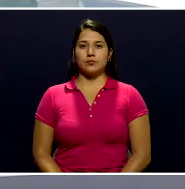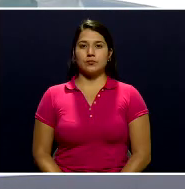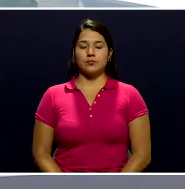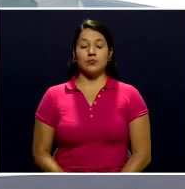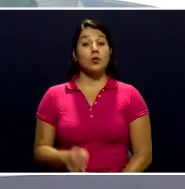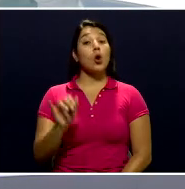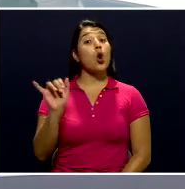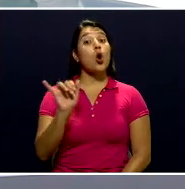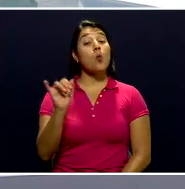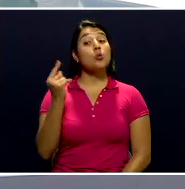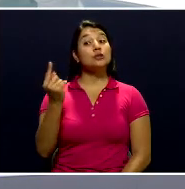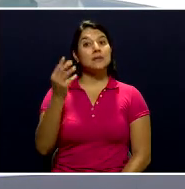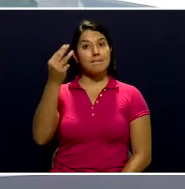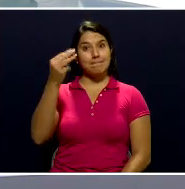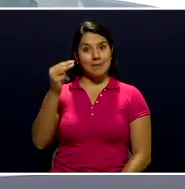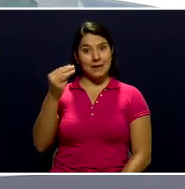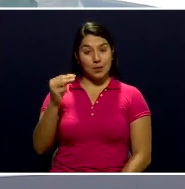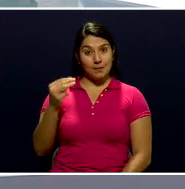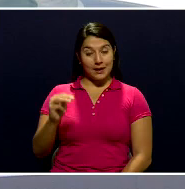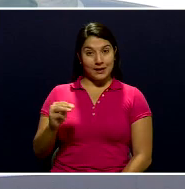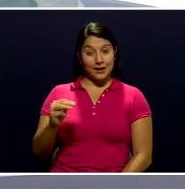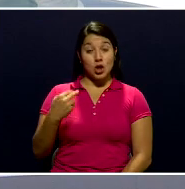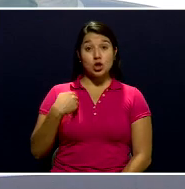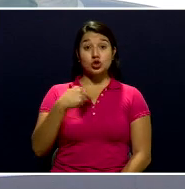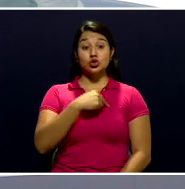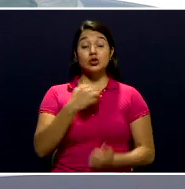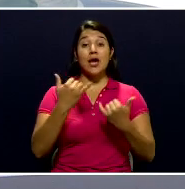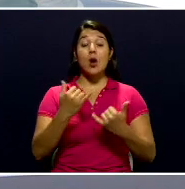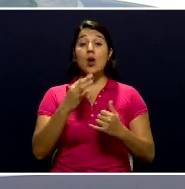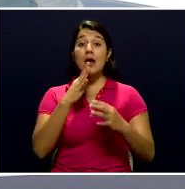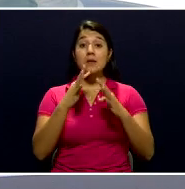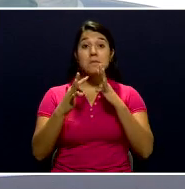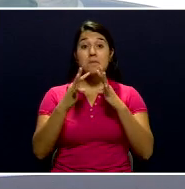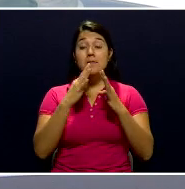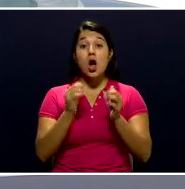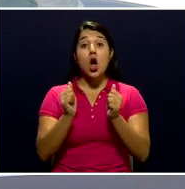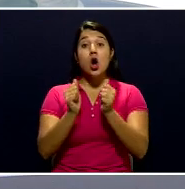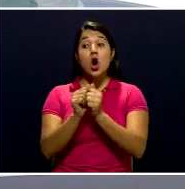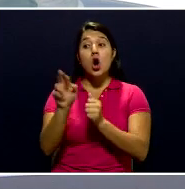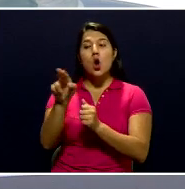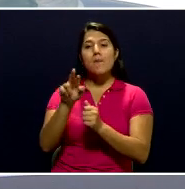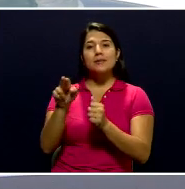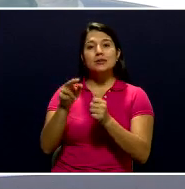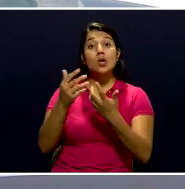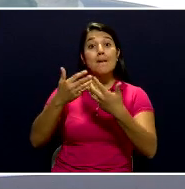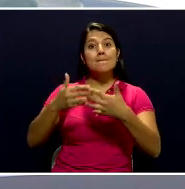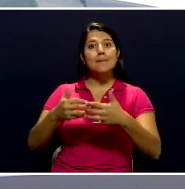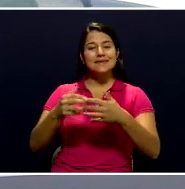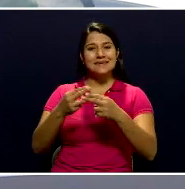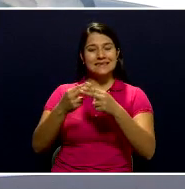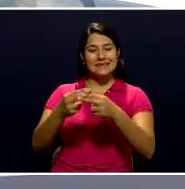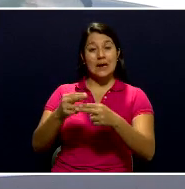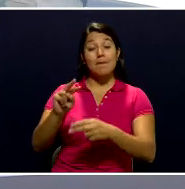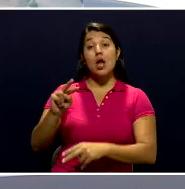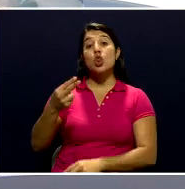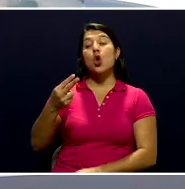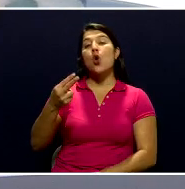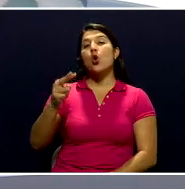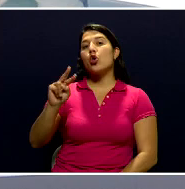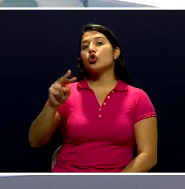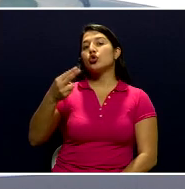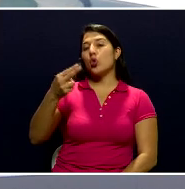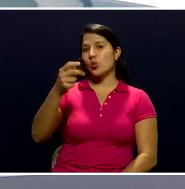Y como todos los miércoles, vamos a conversar con los compañeros de Doblecheck, el proyecto de verificación